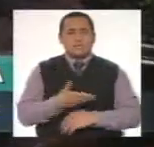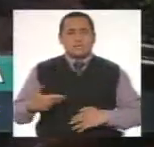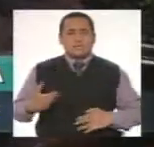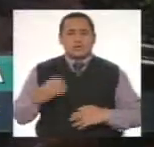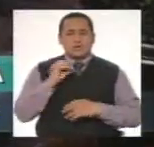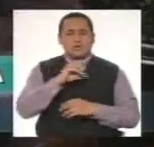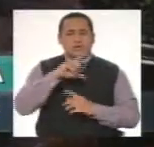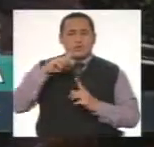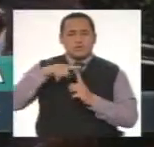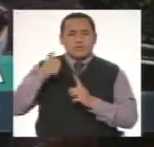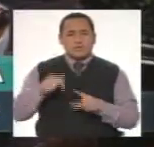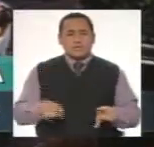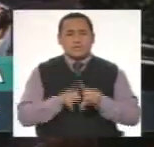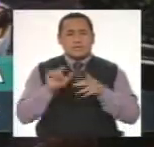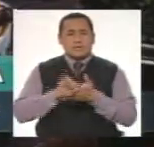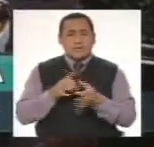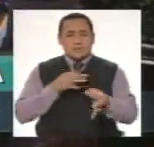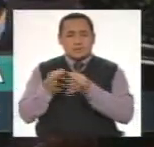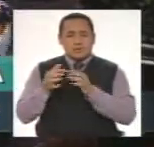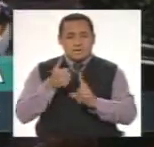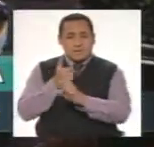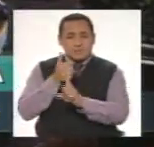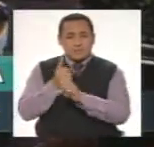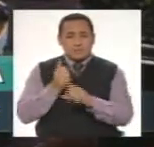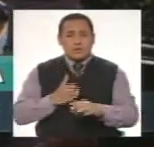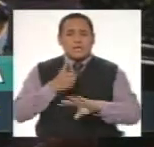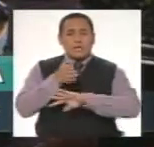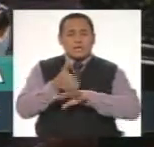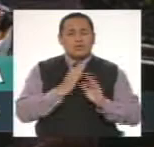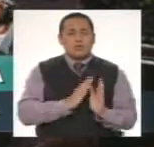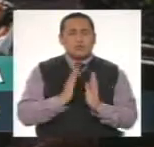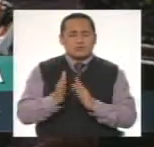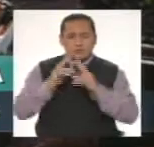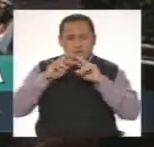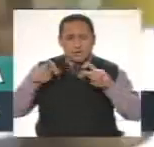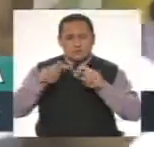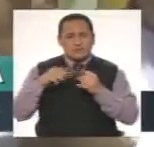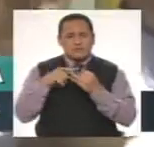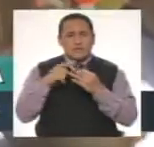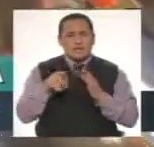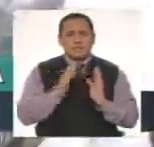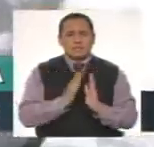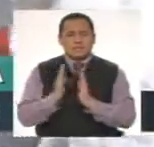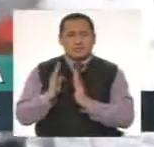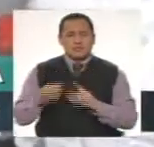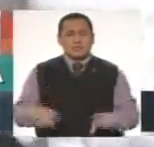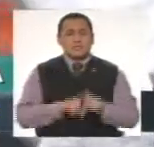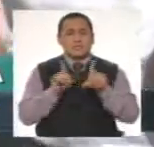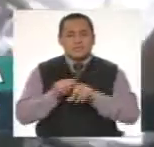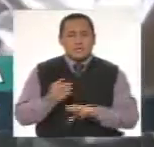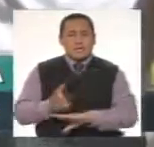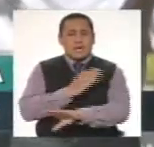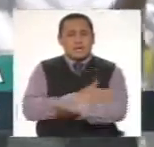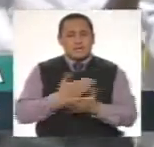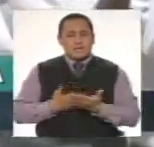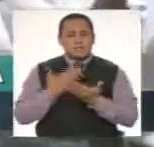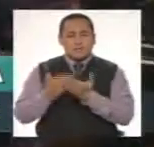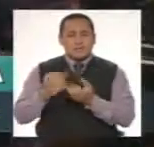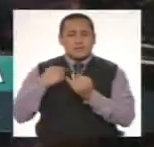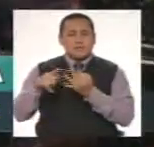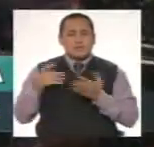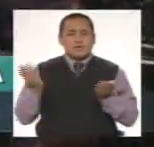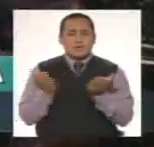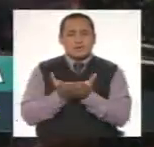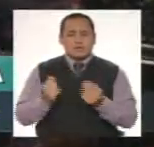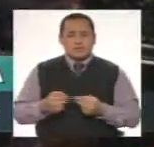República, Ollanta Humala, quien aseguró que el mismo pasa por un proceso de revisión de procesos a propósito de recientes casos de escolares